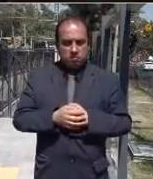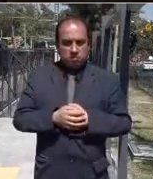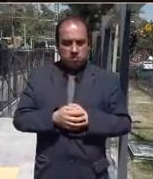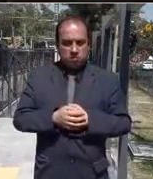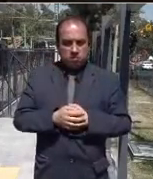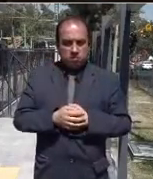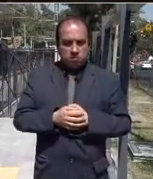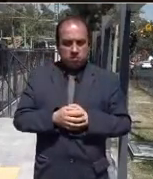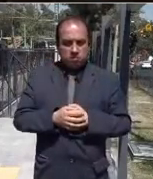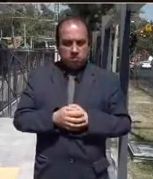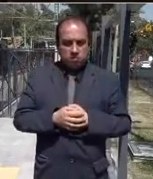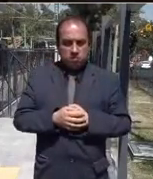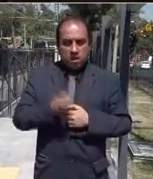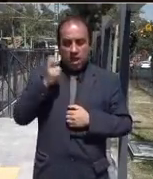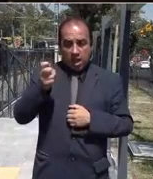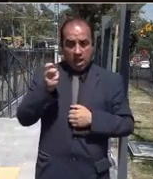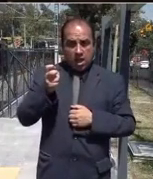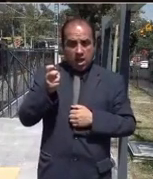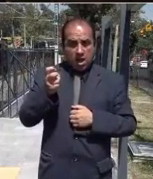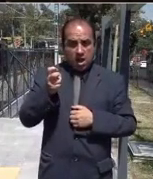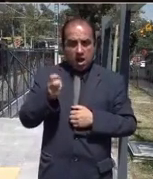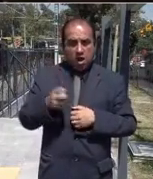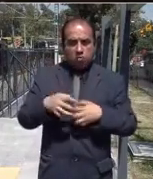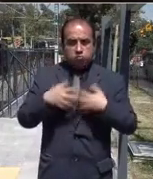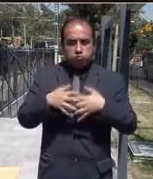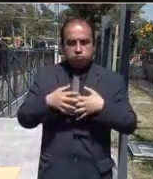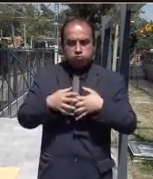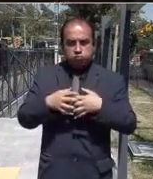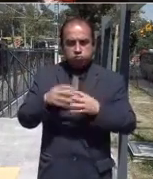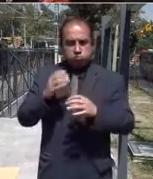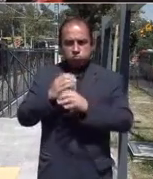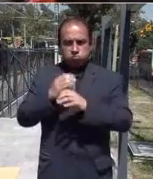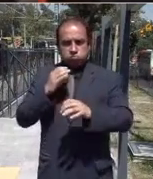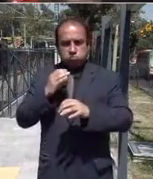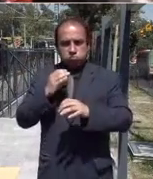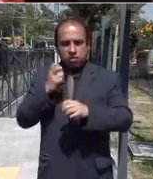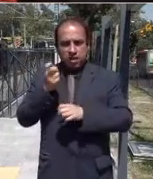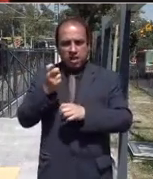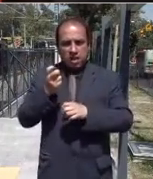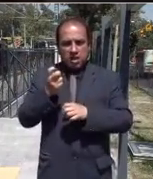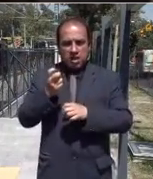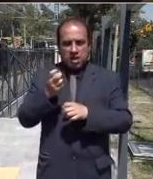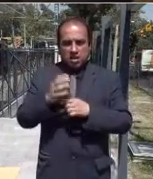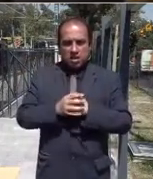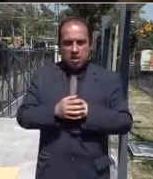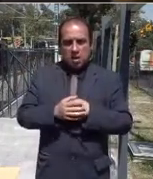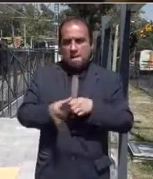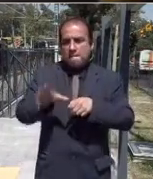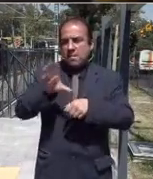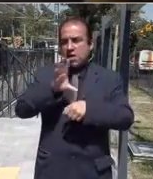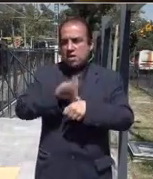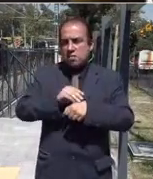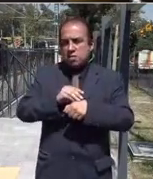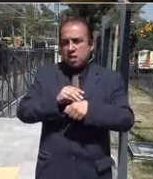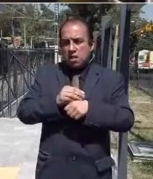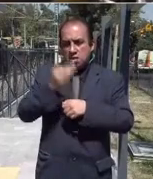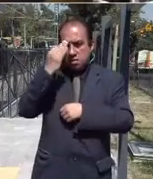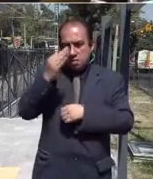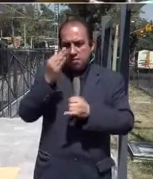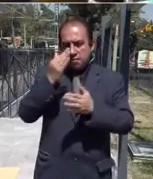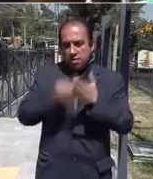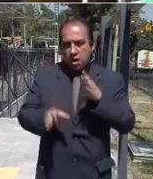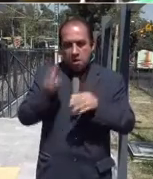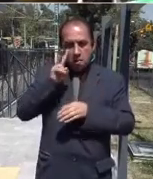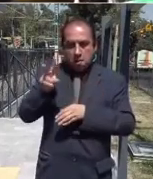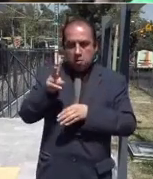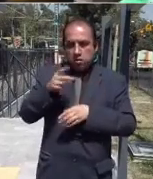Sí, si nos explicas. Esta máquina es una multicalzadora que permite en la fase final, como vemos ahora ya la vía que está